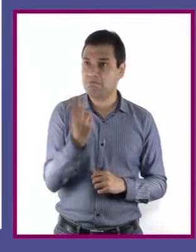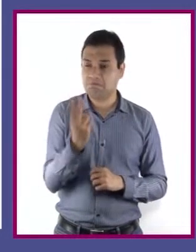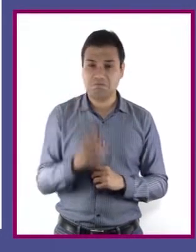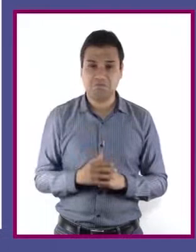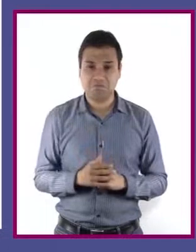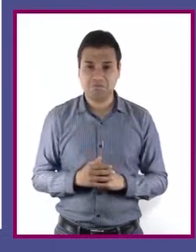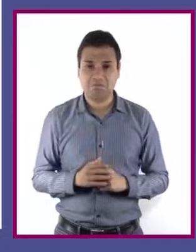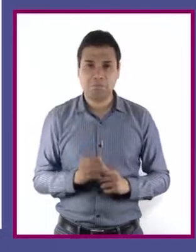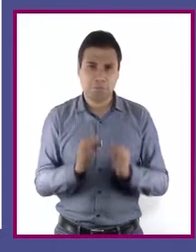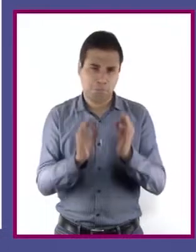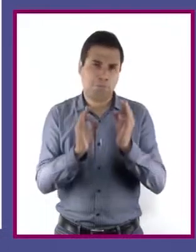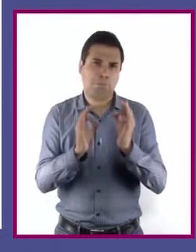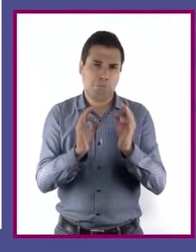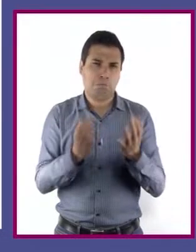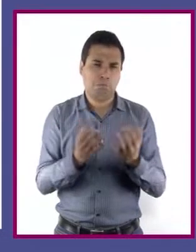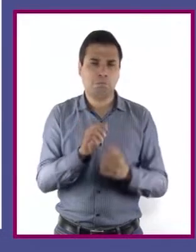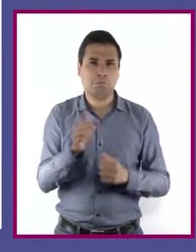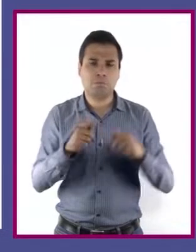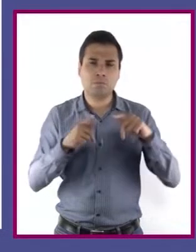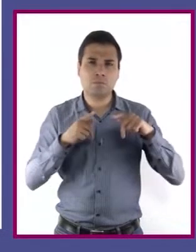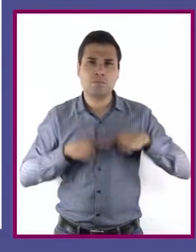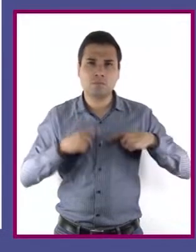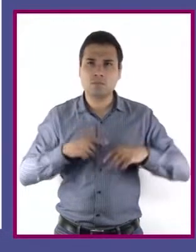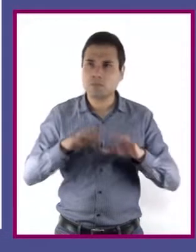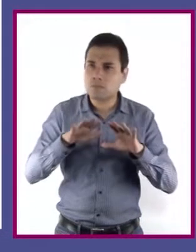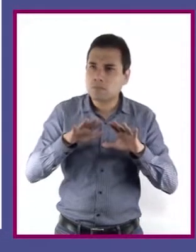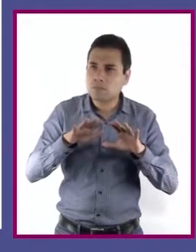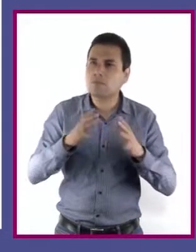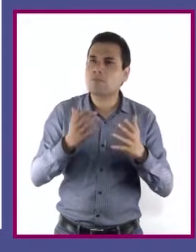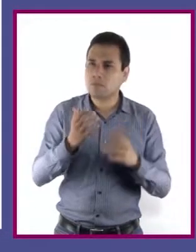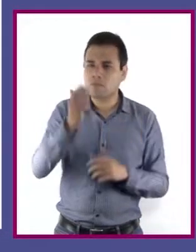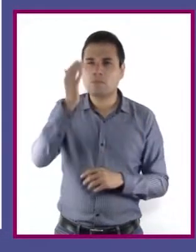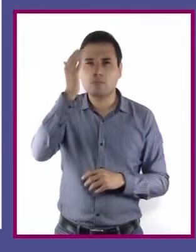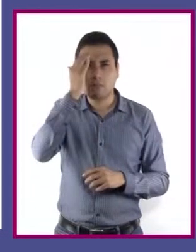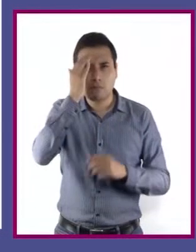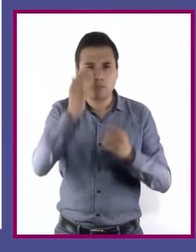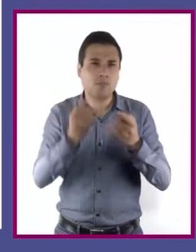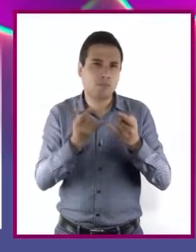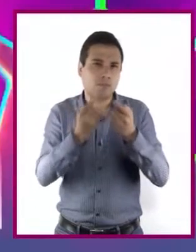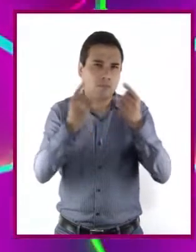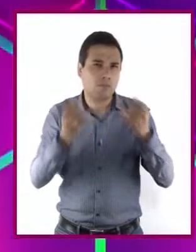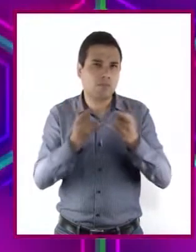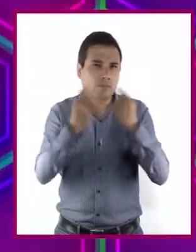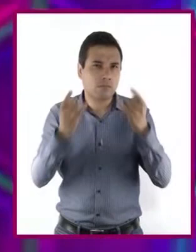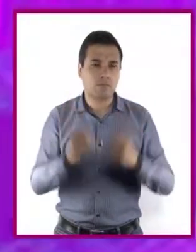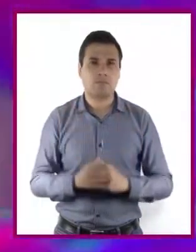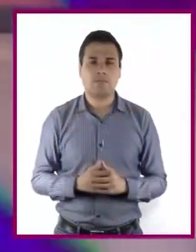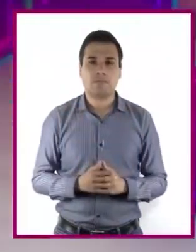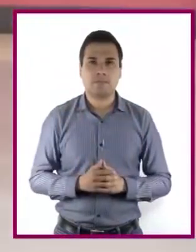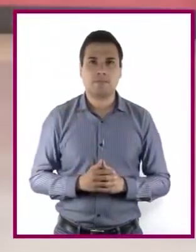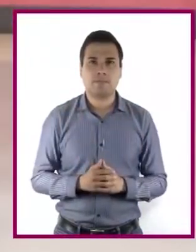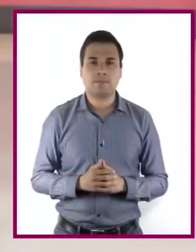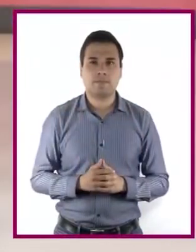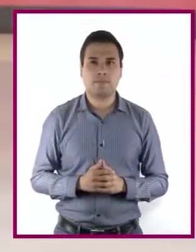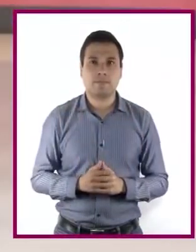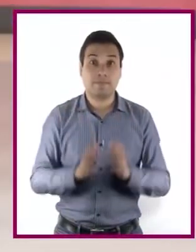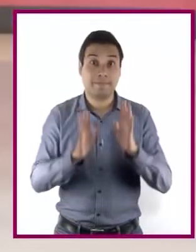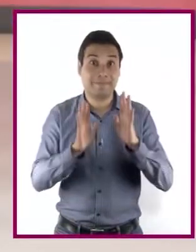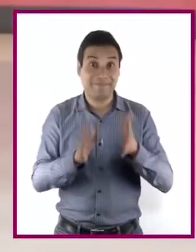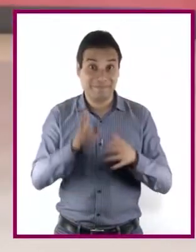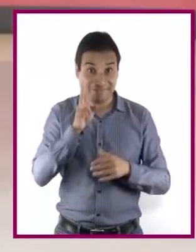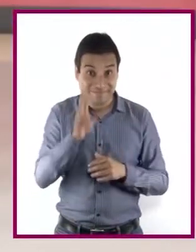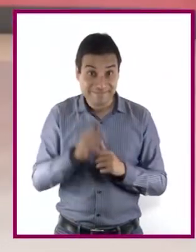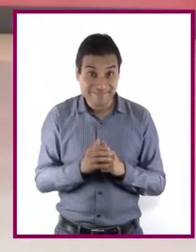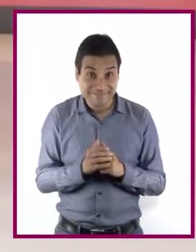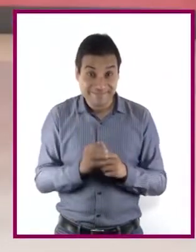medida a que otros obtuvieran información sobre la obra narrativa que eligieron para adaptar. ¿Vieron cómo es muy útil